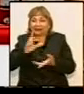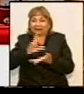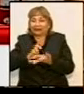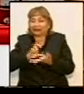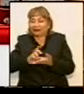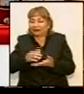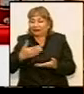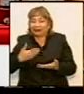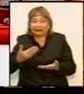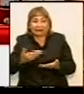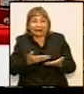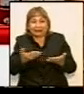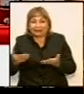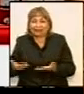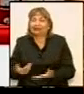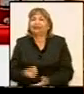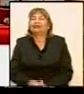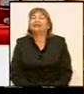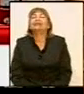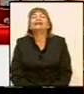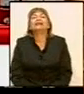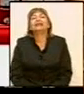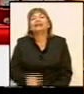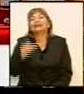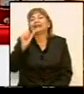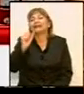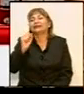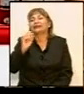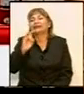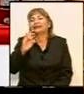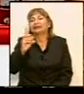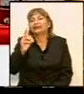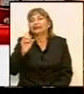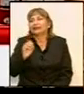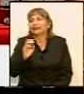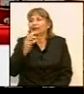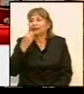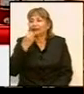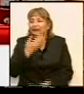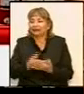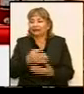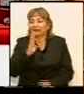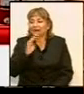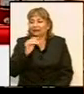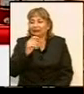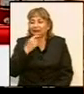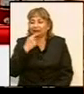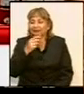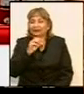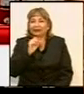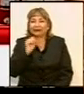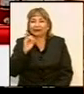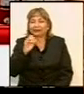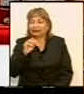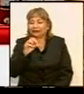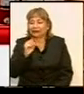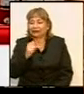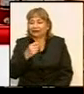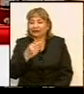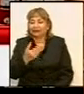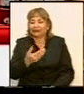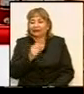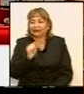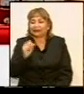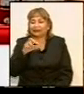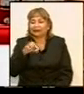y los auspicios de Sauder Perú, Buenaventura, Resemín, Simsa, Minera San